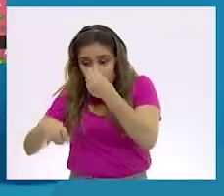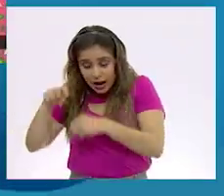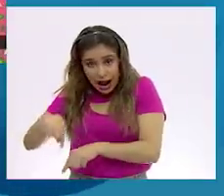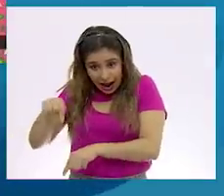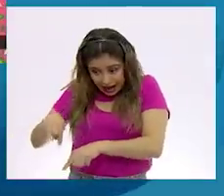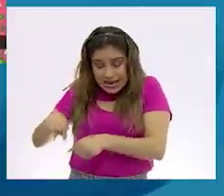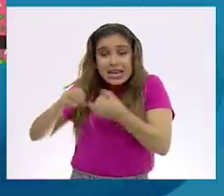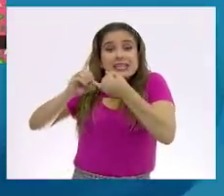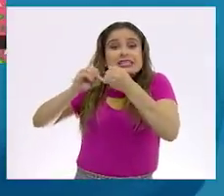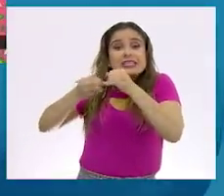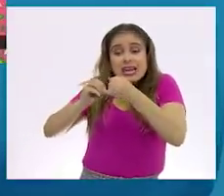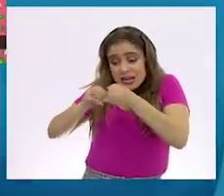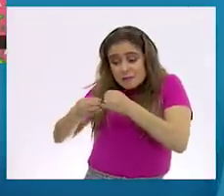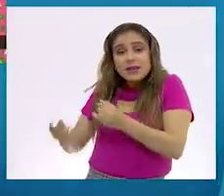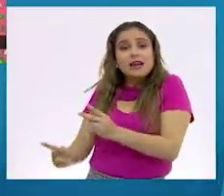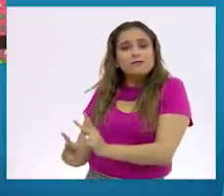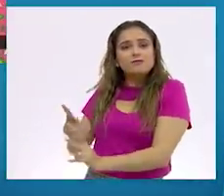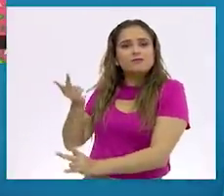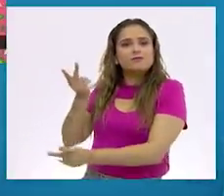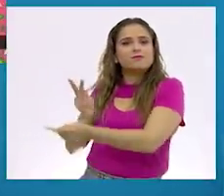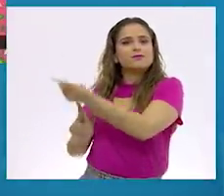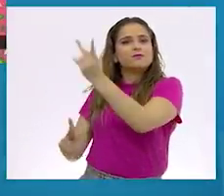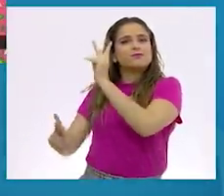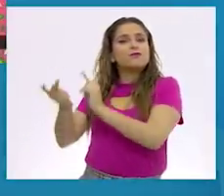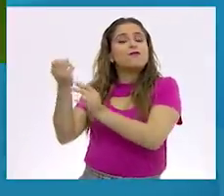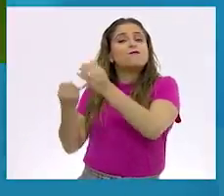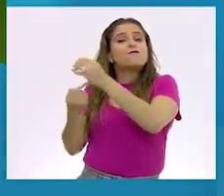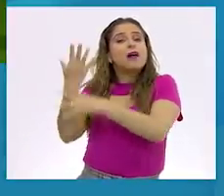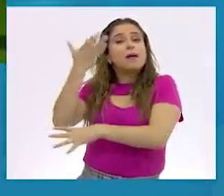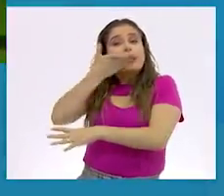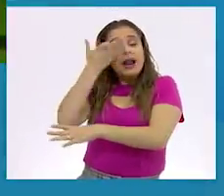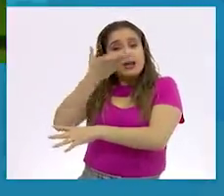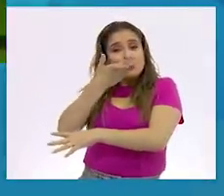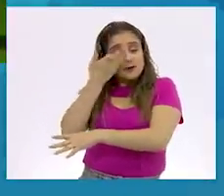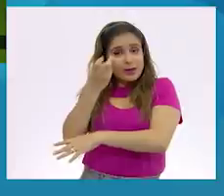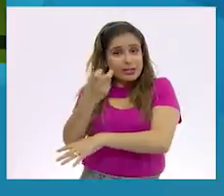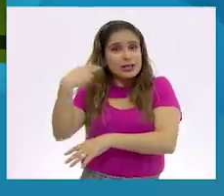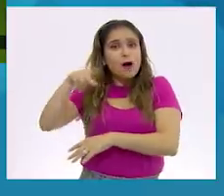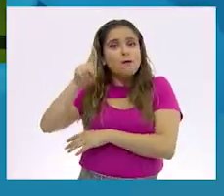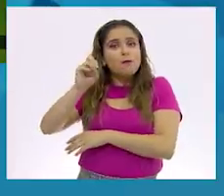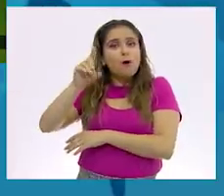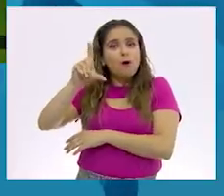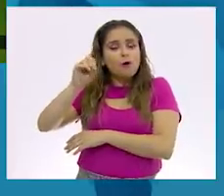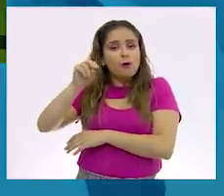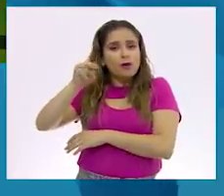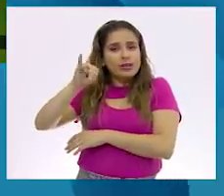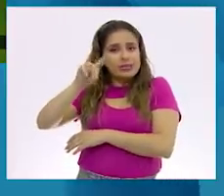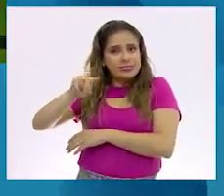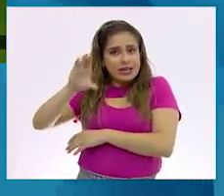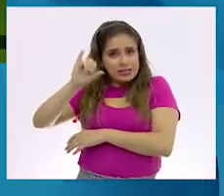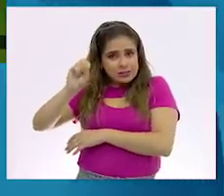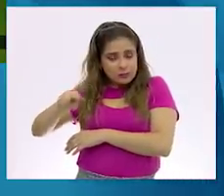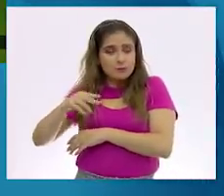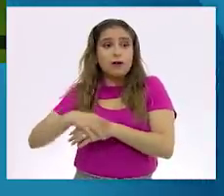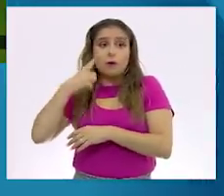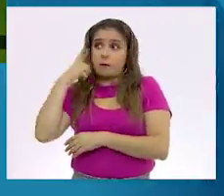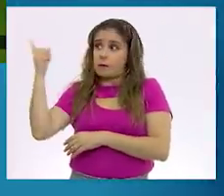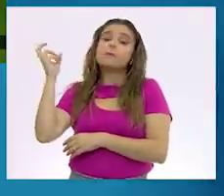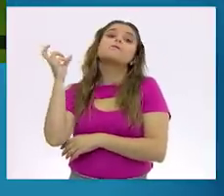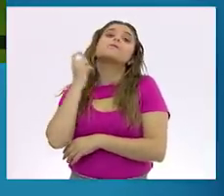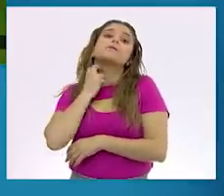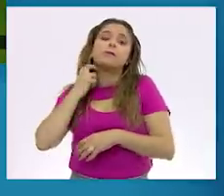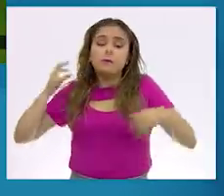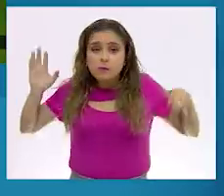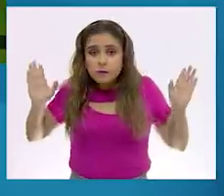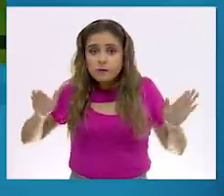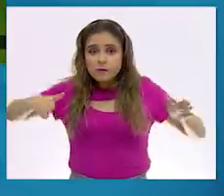nacerán semillas que darán lugar a nuevas plantas con flores. Este es un murciélago nectarívoro y, como cada noche, busca